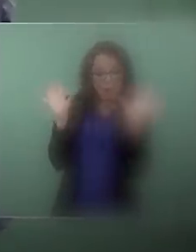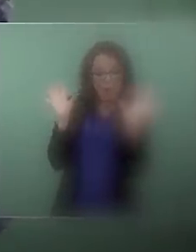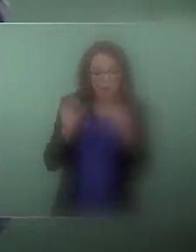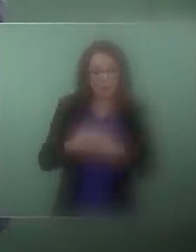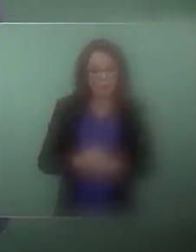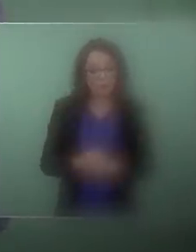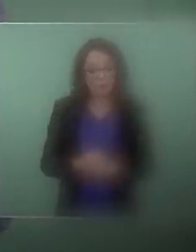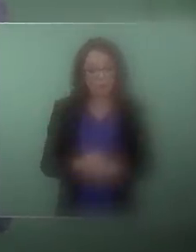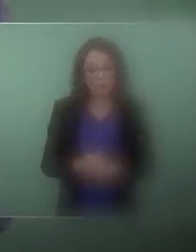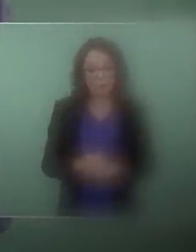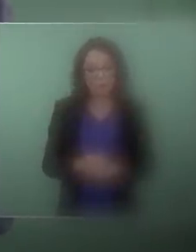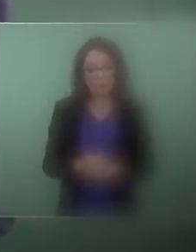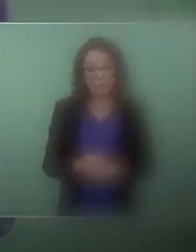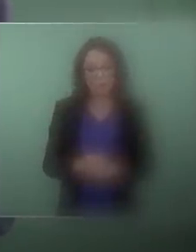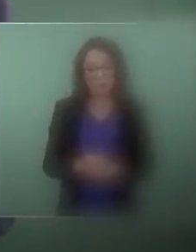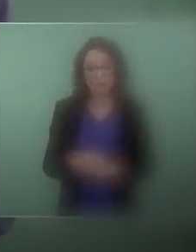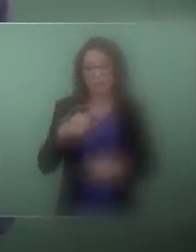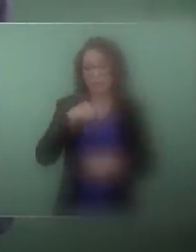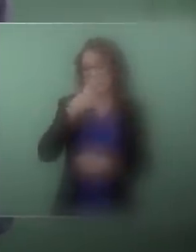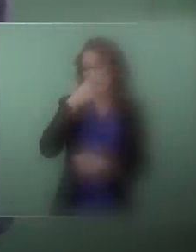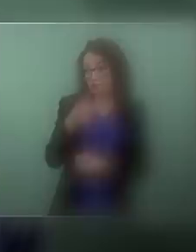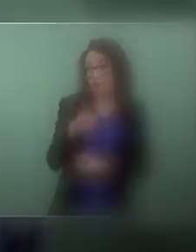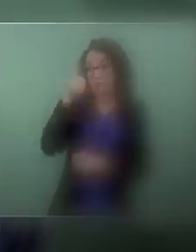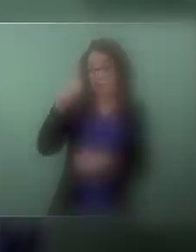Que les dije que se había derechizado la UNAM.